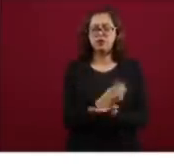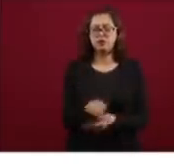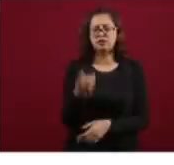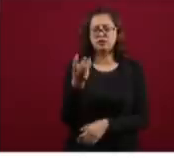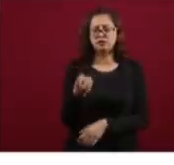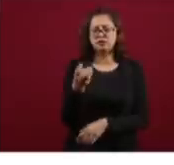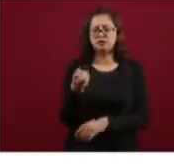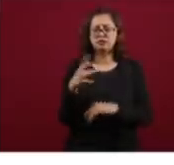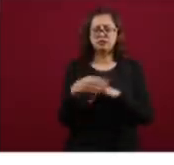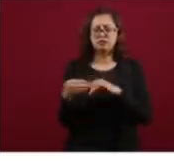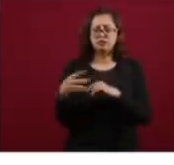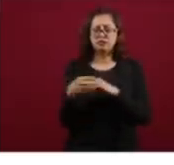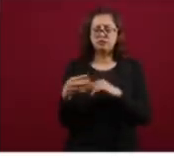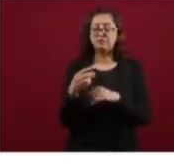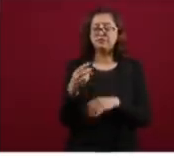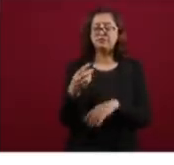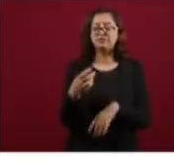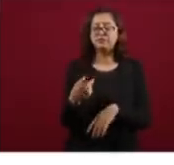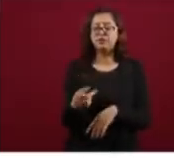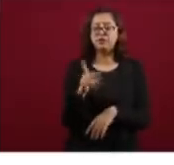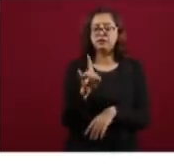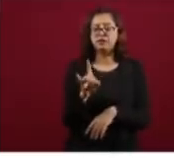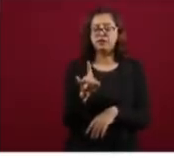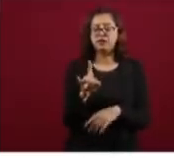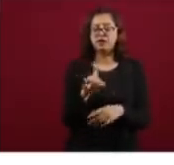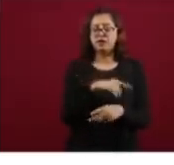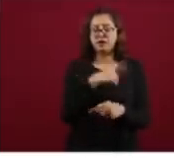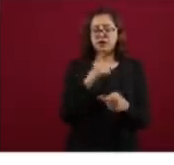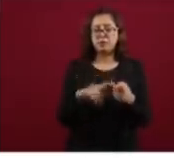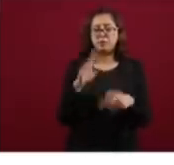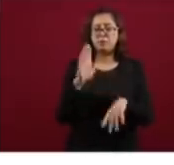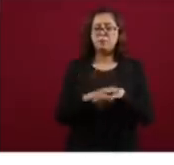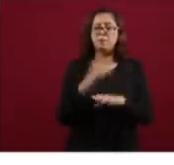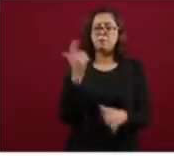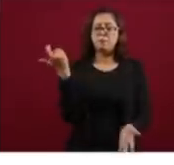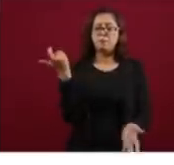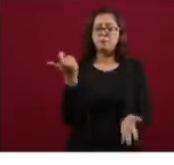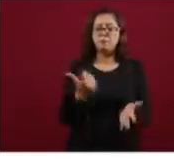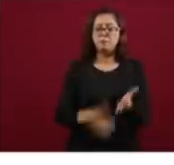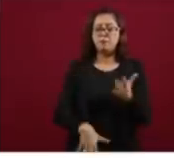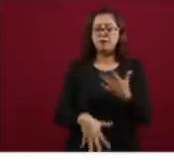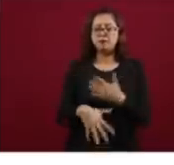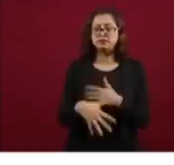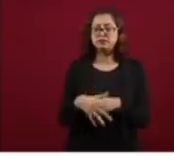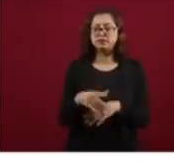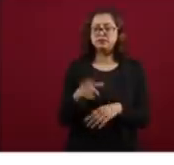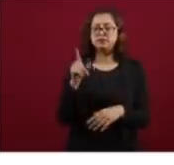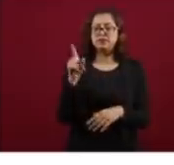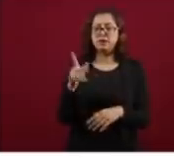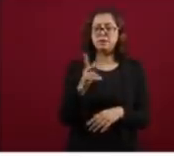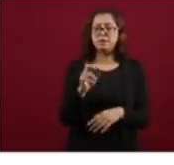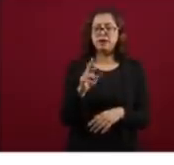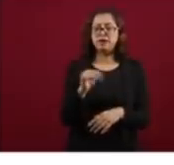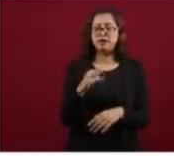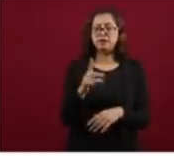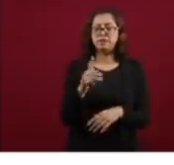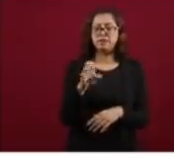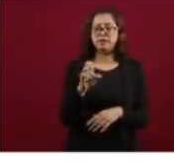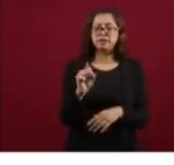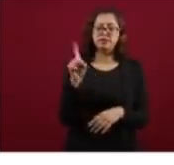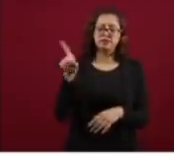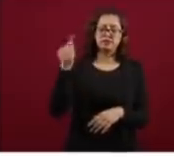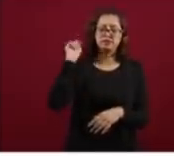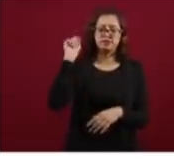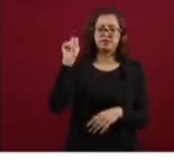es el más caro en diésel mientras que el más económico lo encontramos en servicio peri méndez en centro tabasco